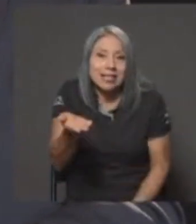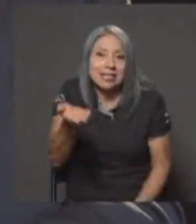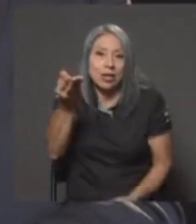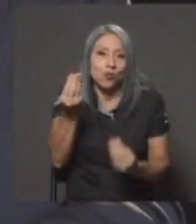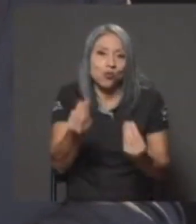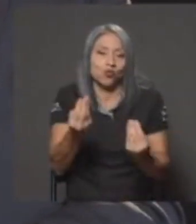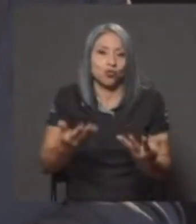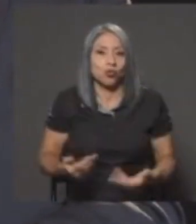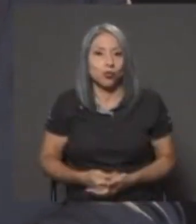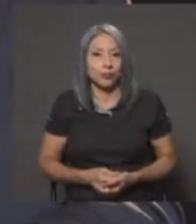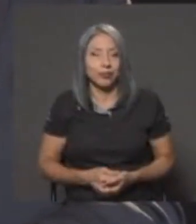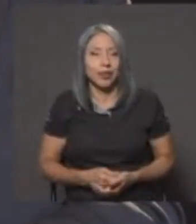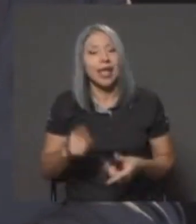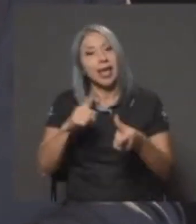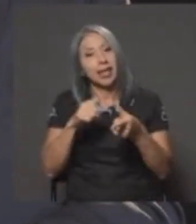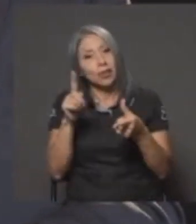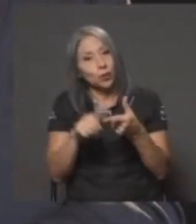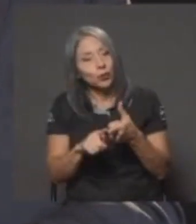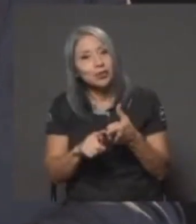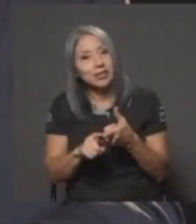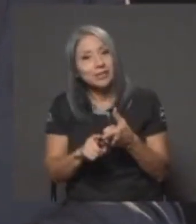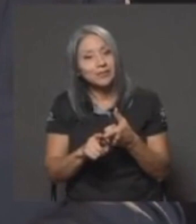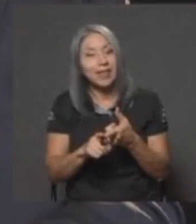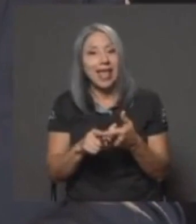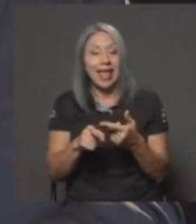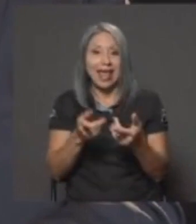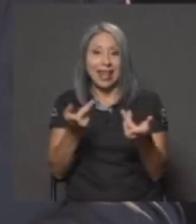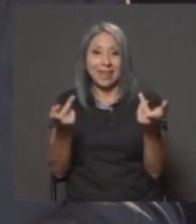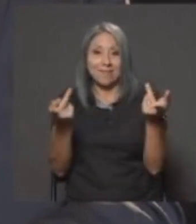Entonces, el efecto